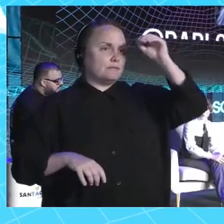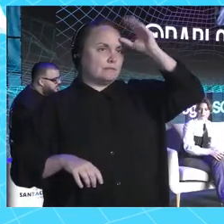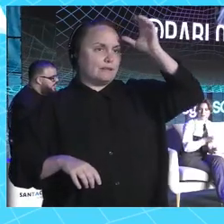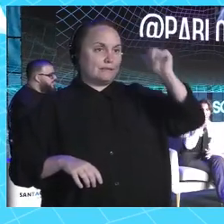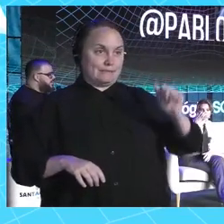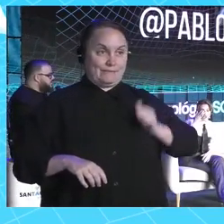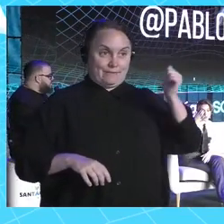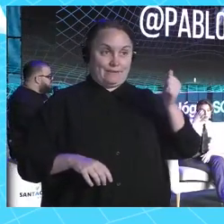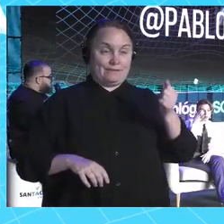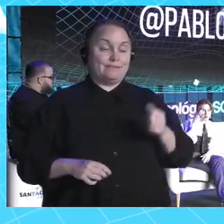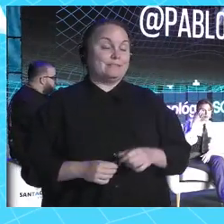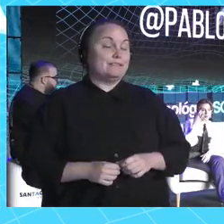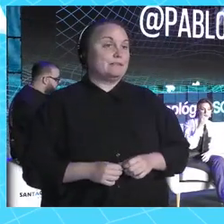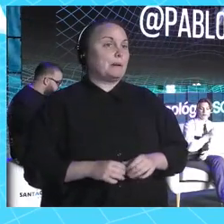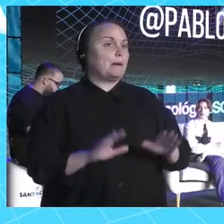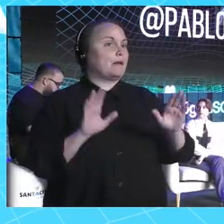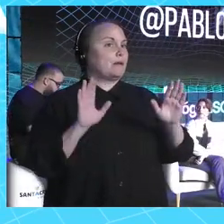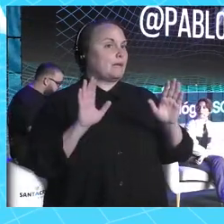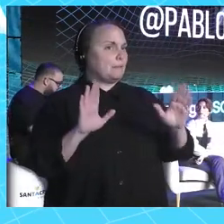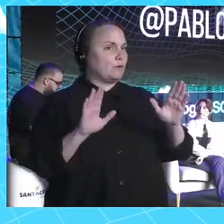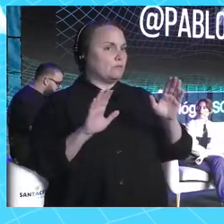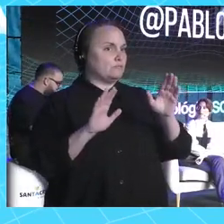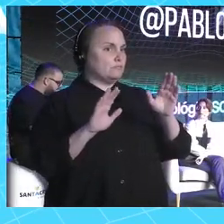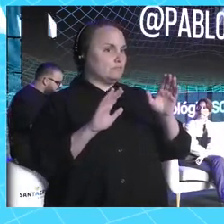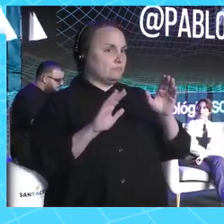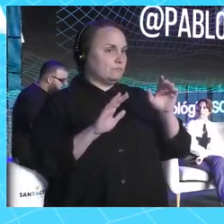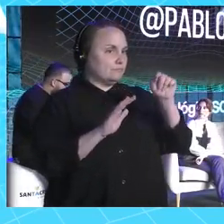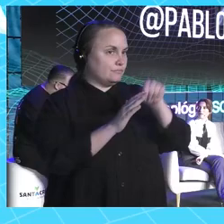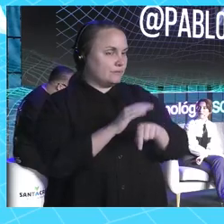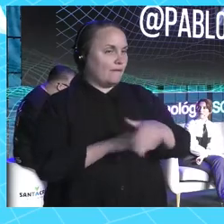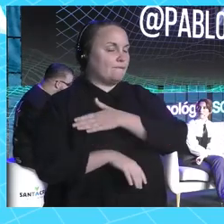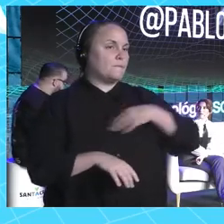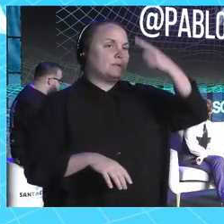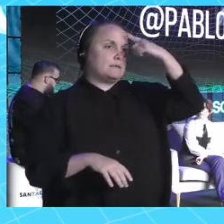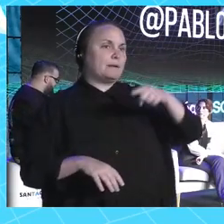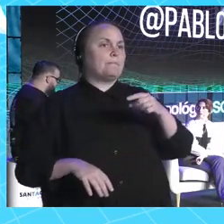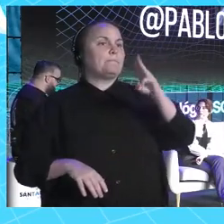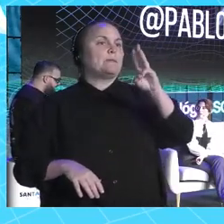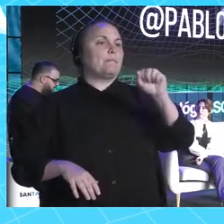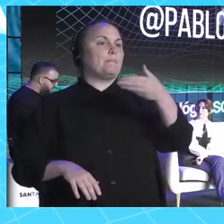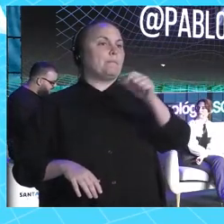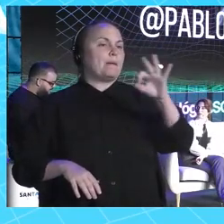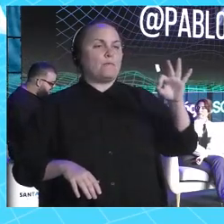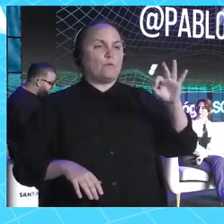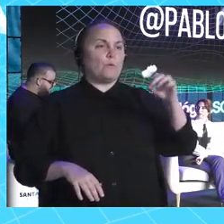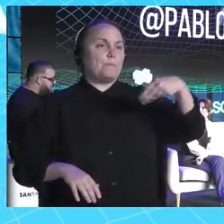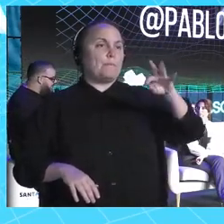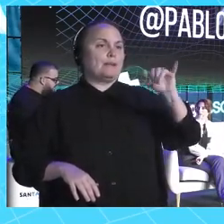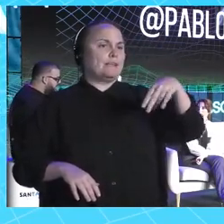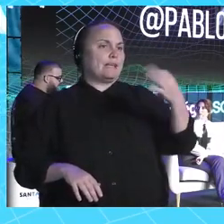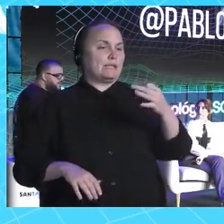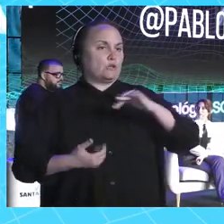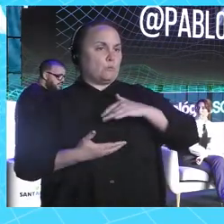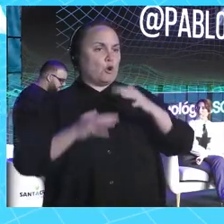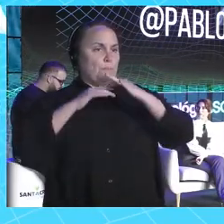Pero antes de eso me gustaría un poco pues saber quién es Pablo Martín que sabemos ya que es biólogo Marino saber